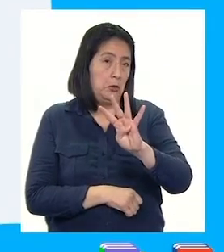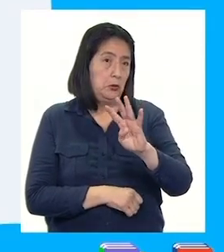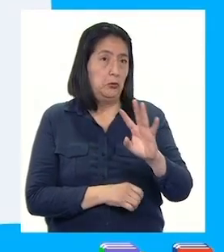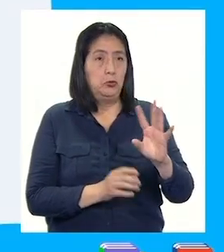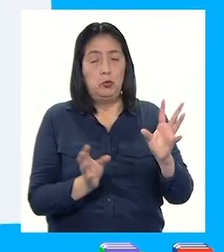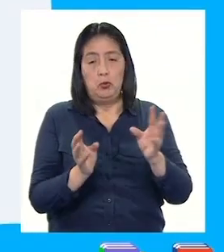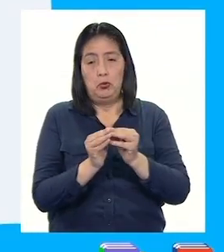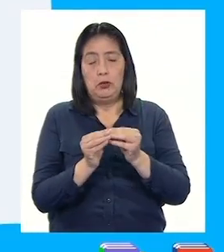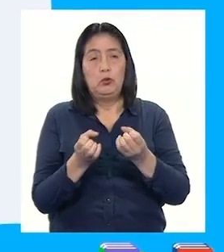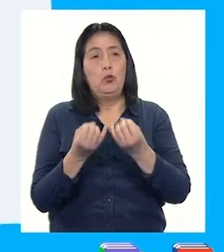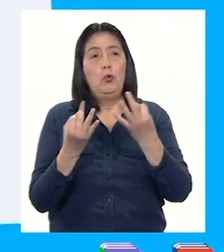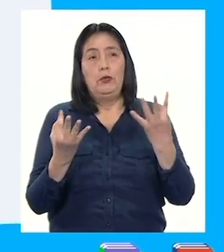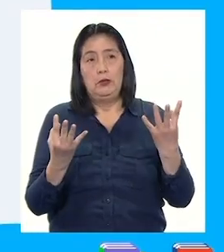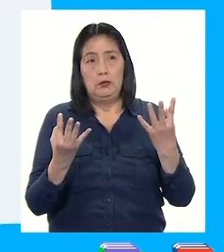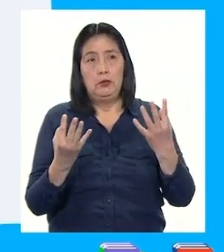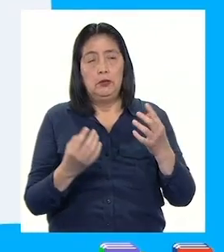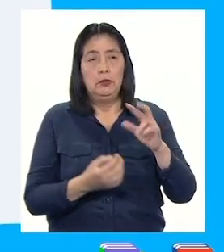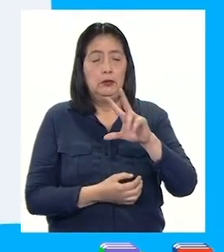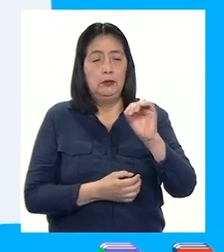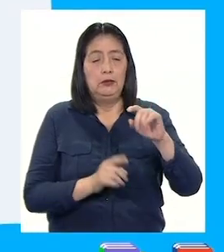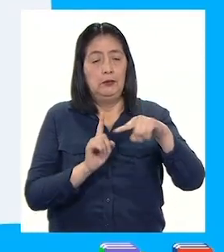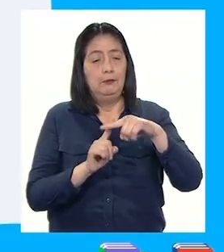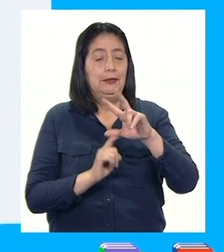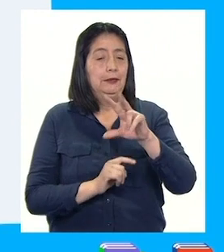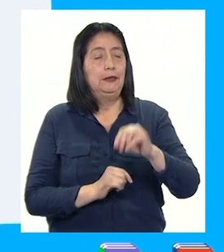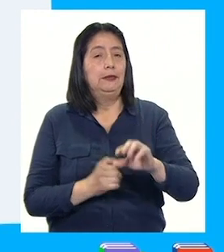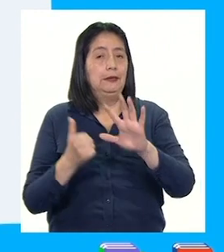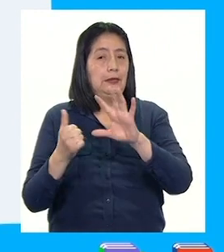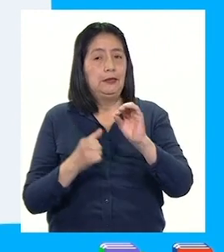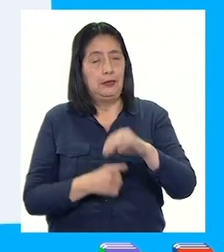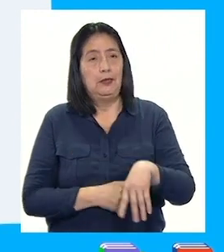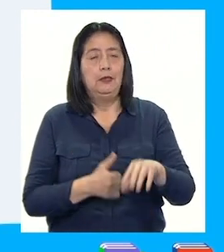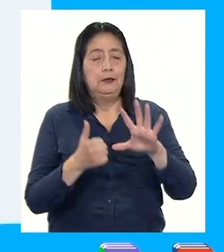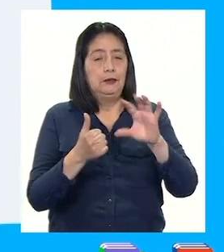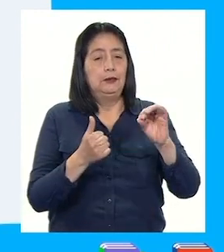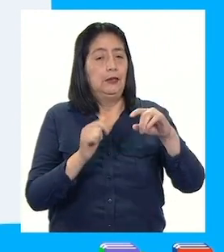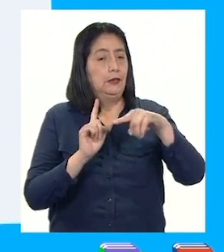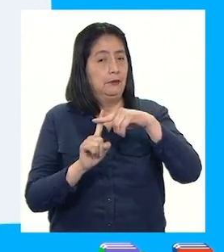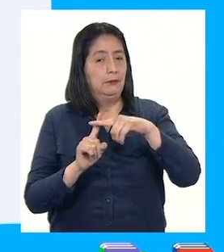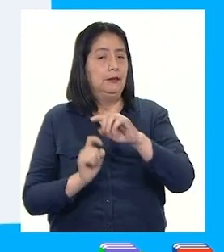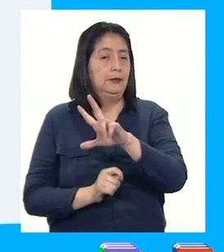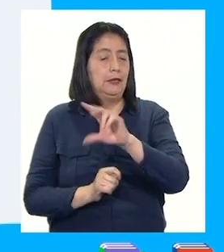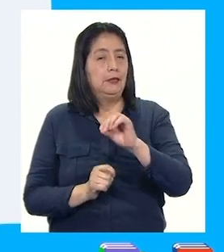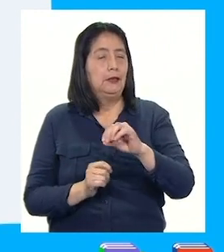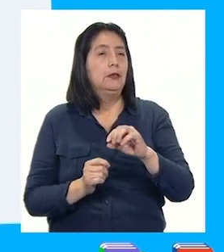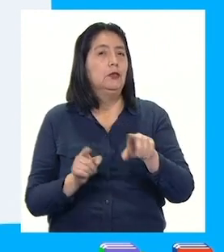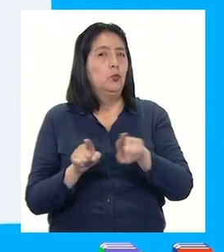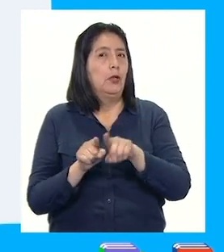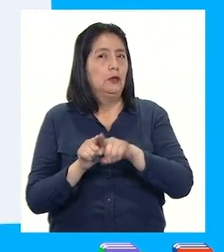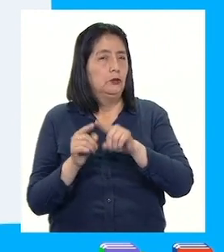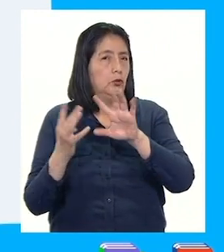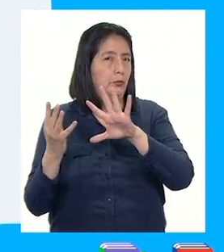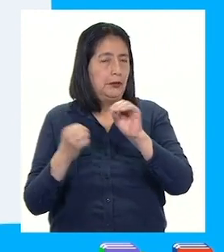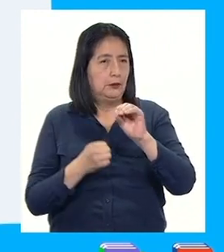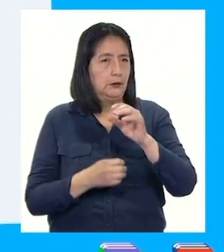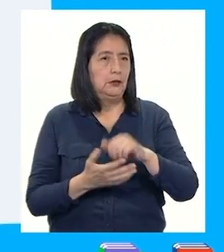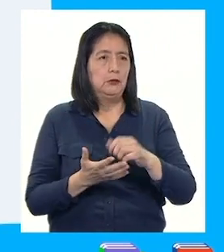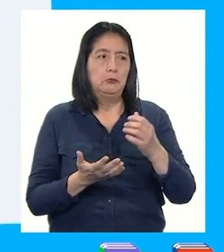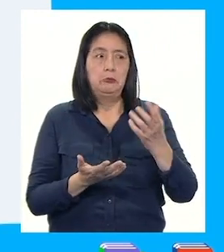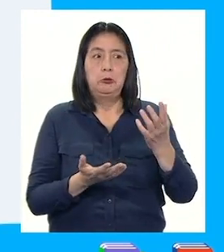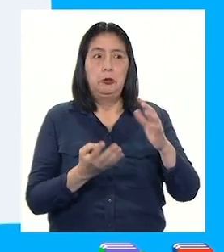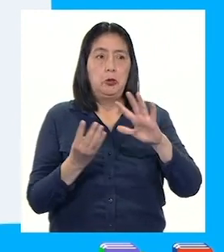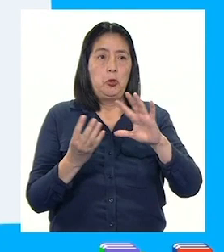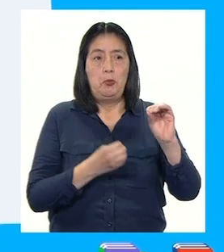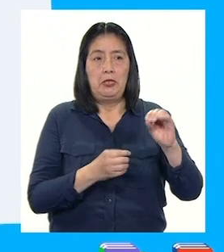pues juntas sumarían 30 más 30 es 60 y 60 más 30 es igual a 90. Por